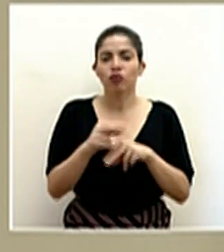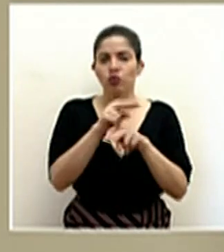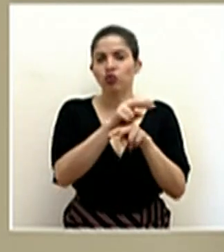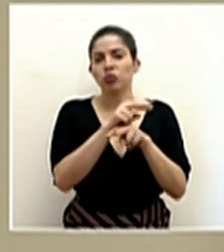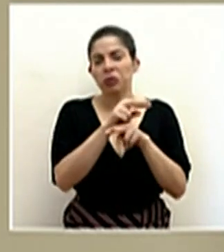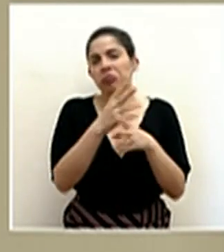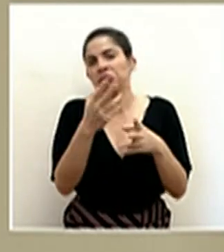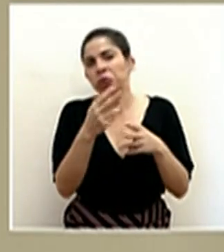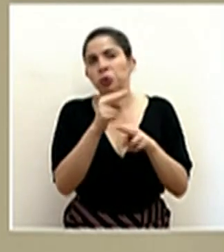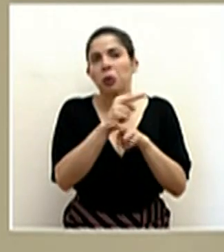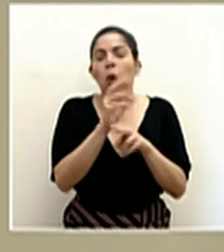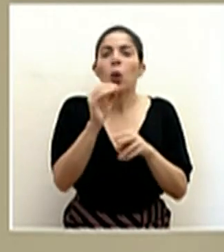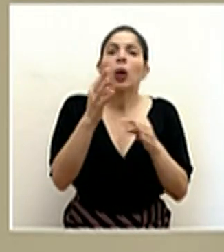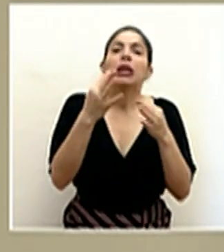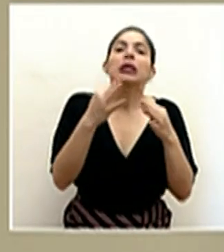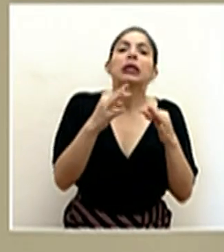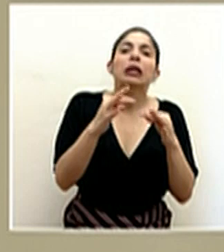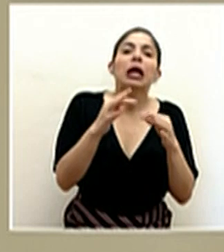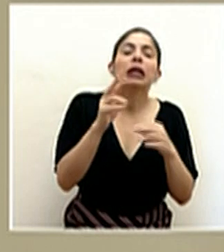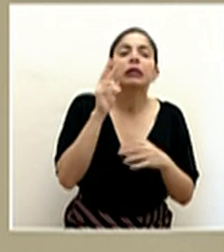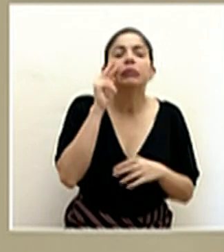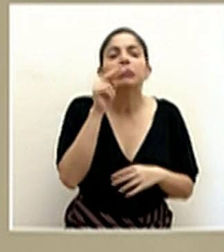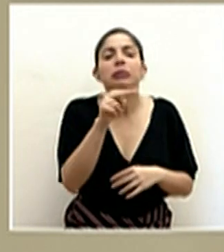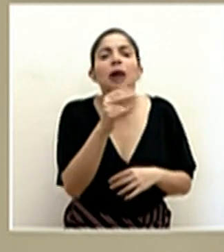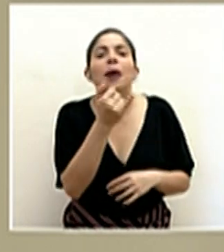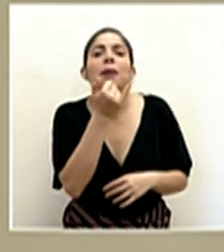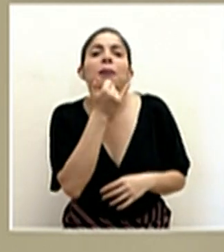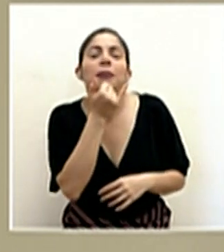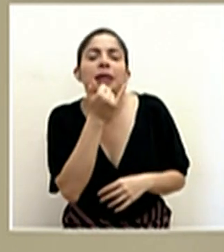supervisión, si se puede decir, o tratar de determinar qué está ocurriendo con